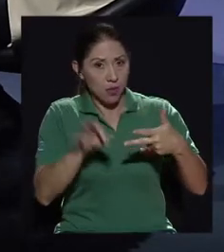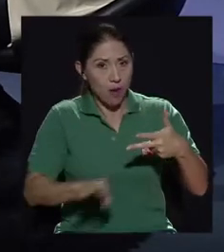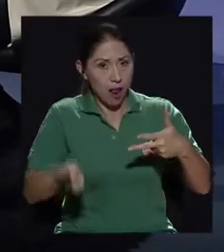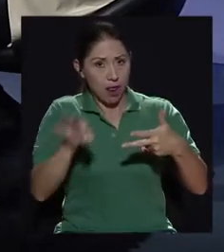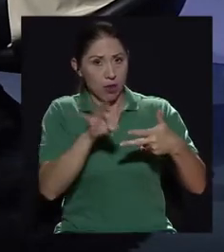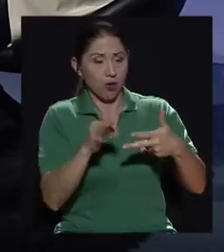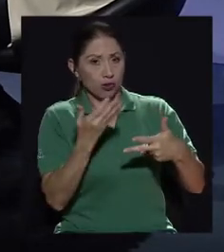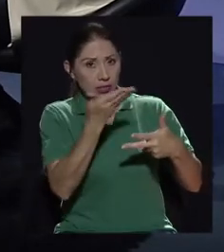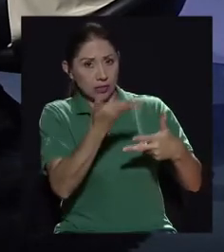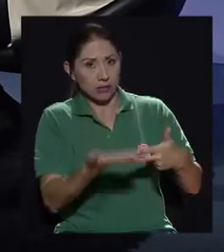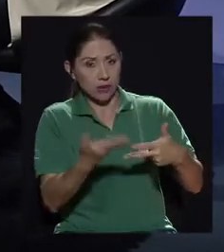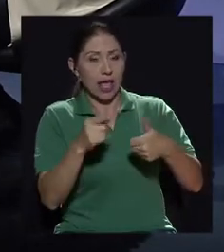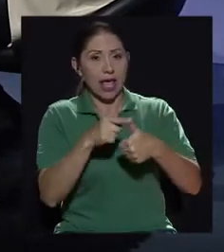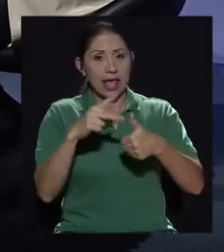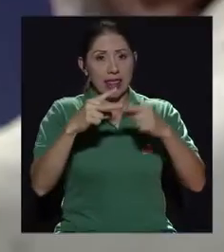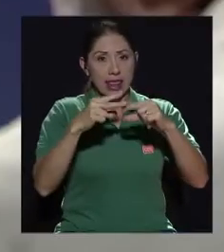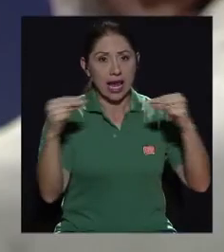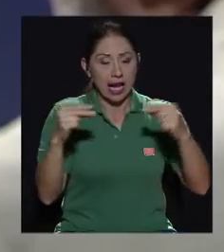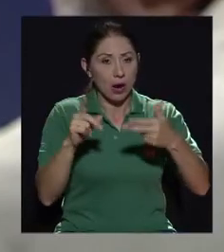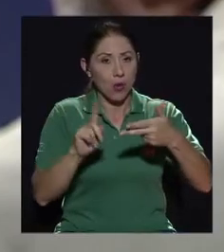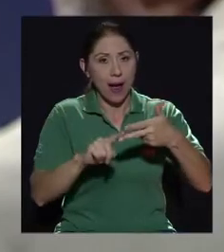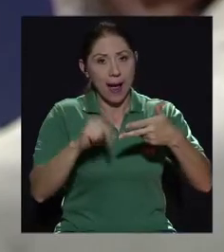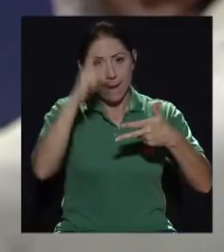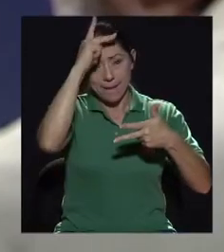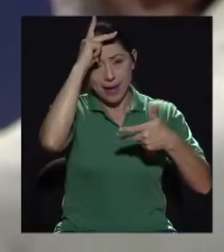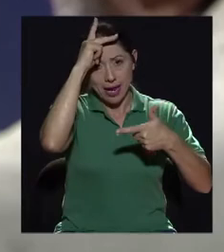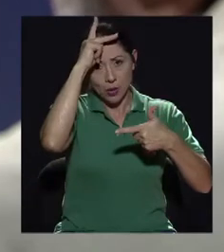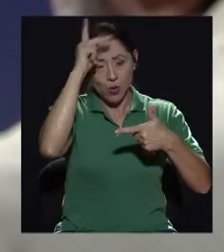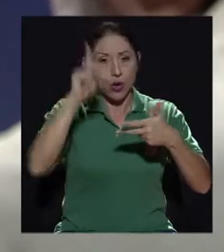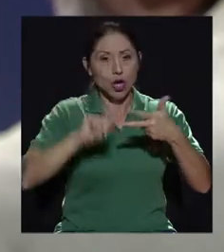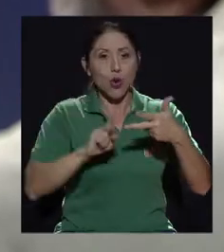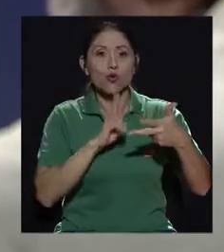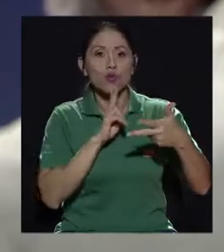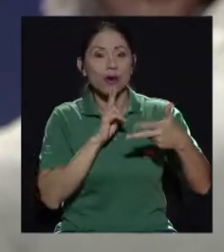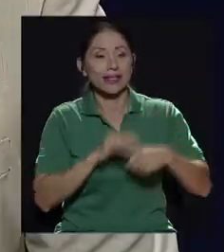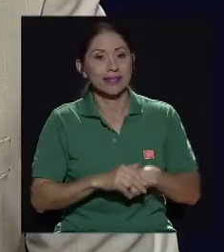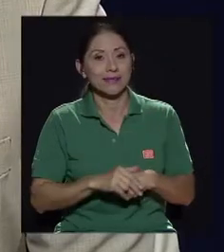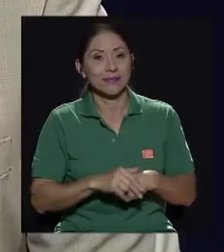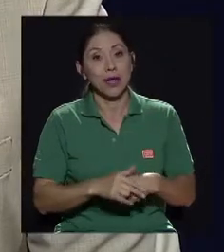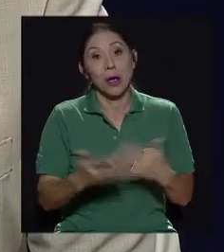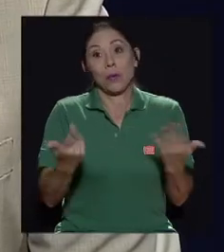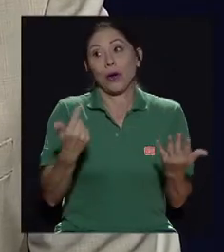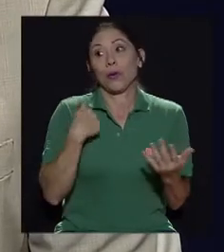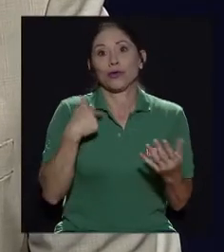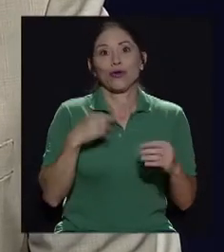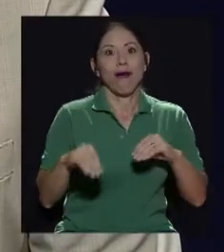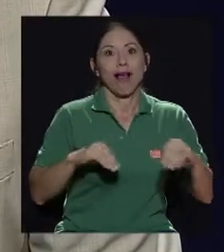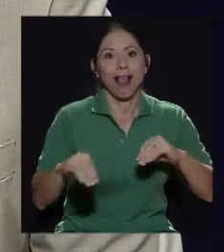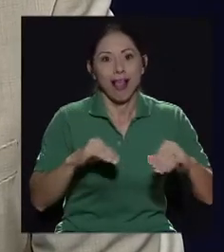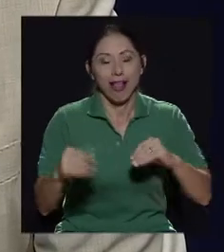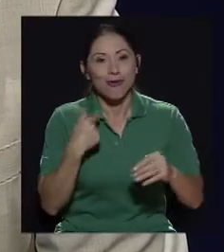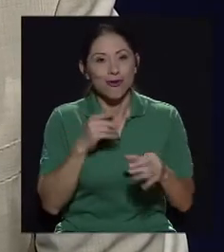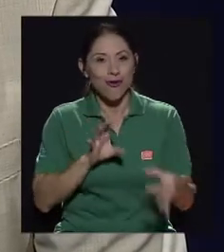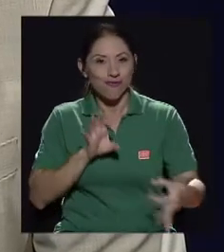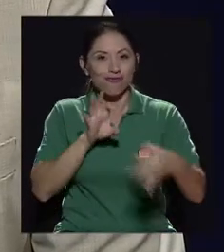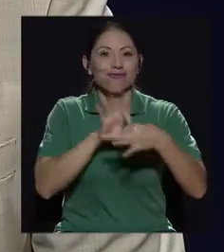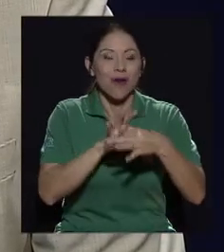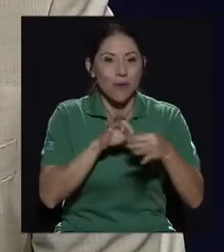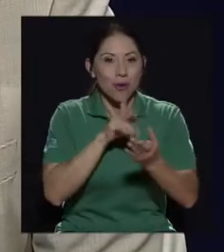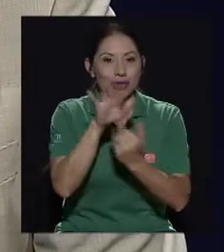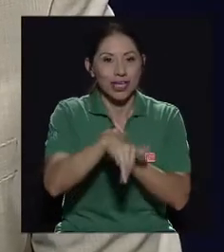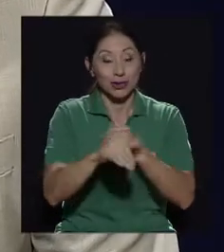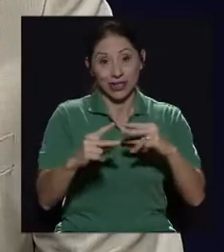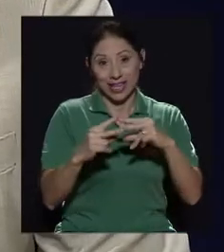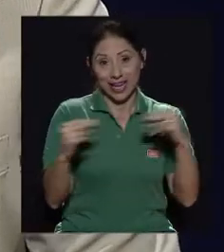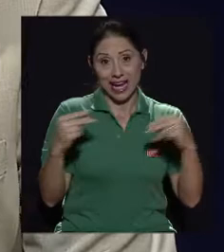muy valiosas en el caso suyo y nicaragua perú y honduras bueno en poder andar en uno de inquietos se va a ir vinculando